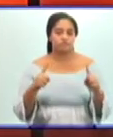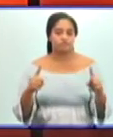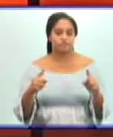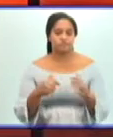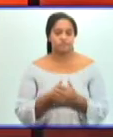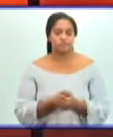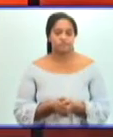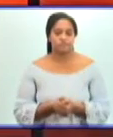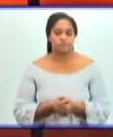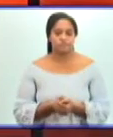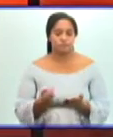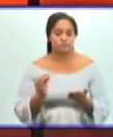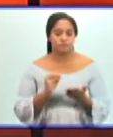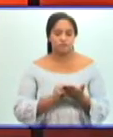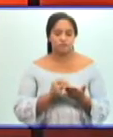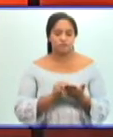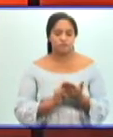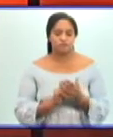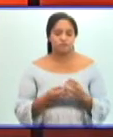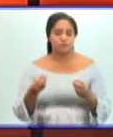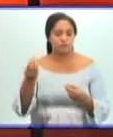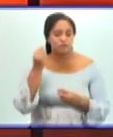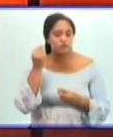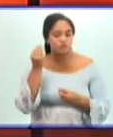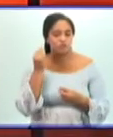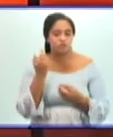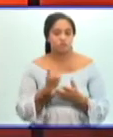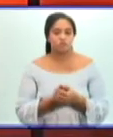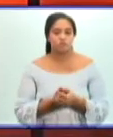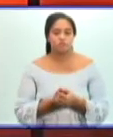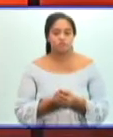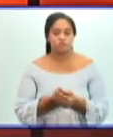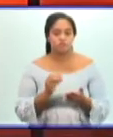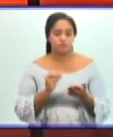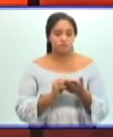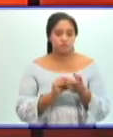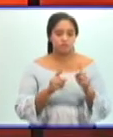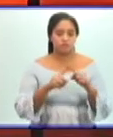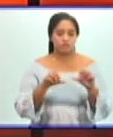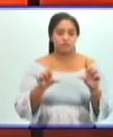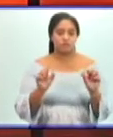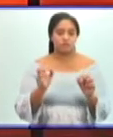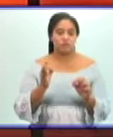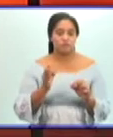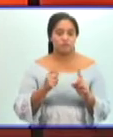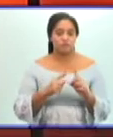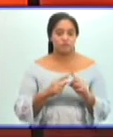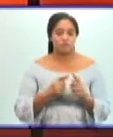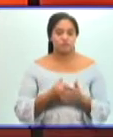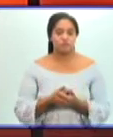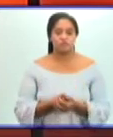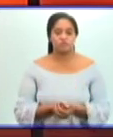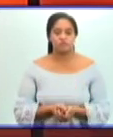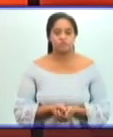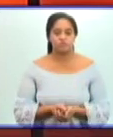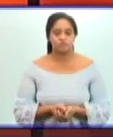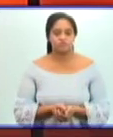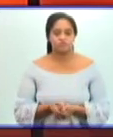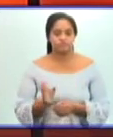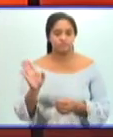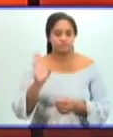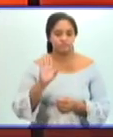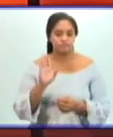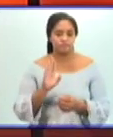segmentos, aplicando el conocimiento que plantea el teorema de las transversales. Me